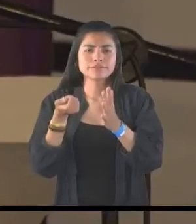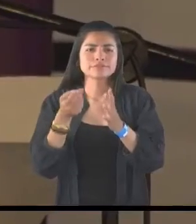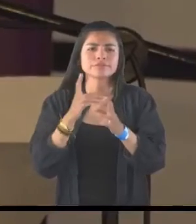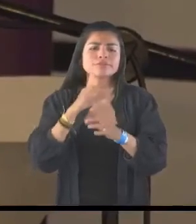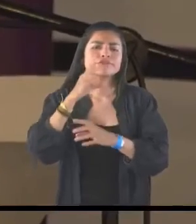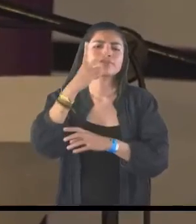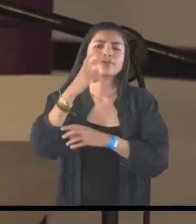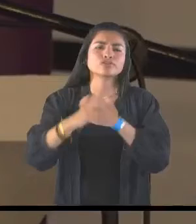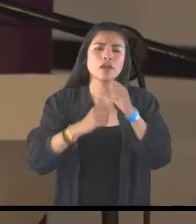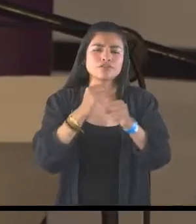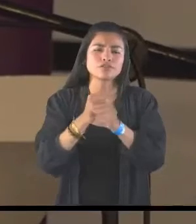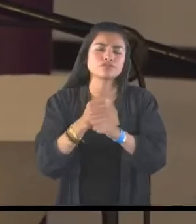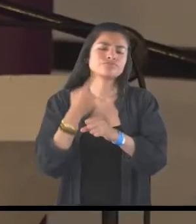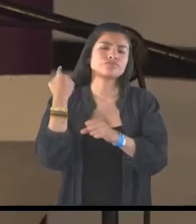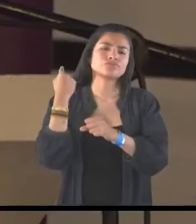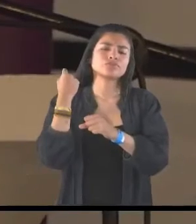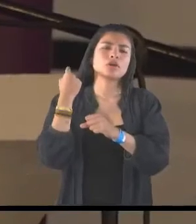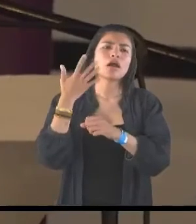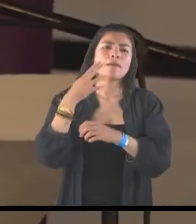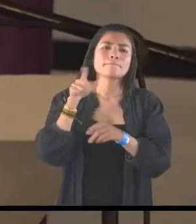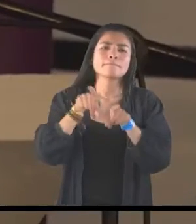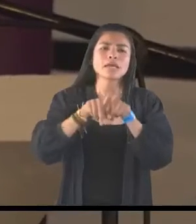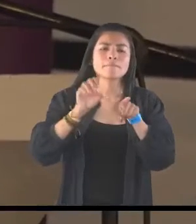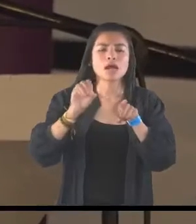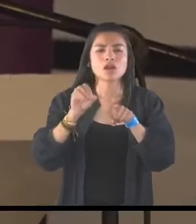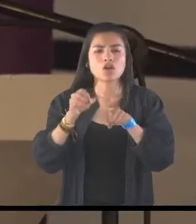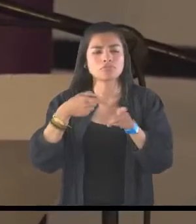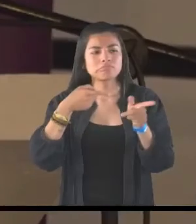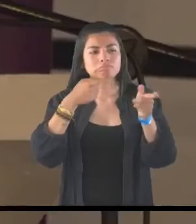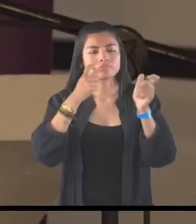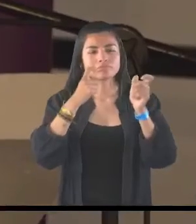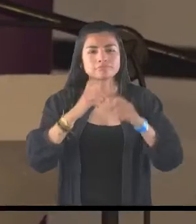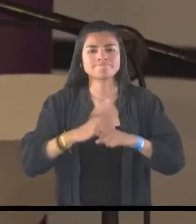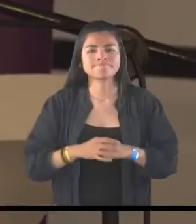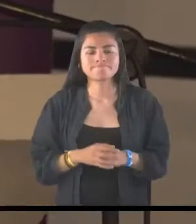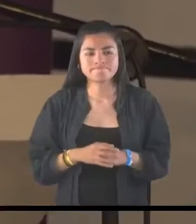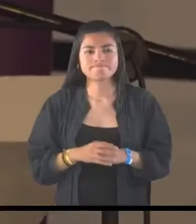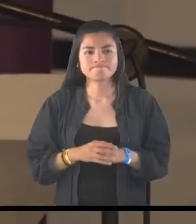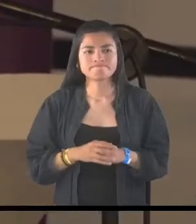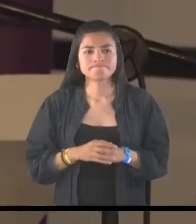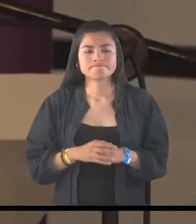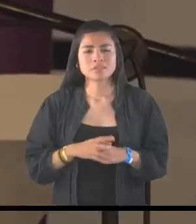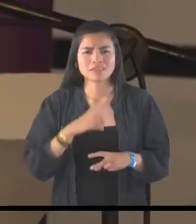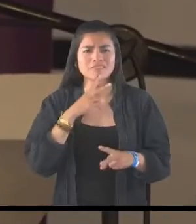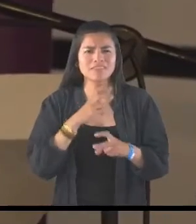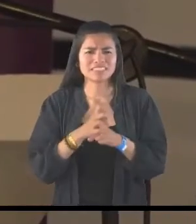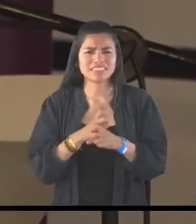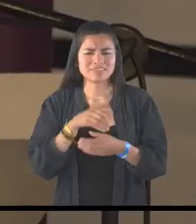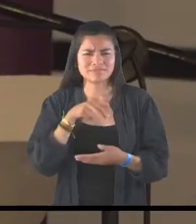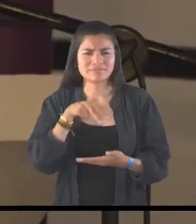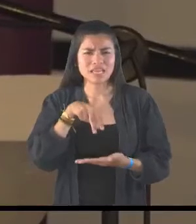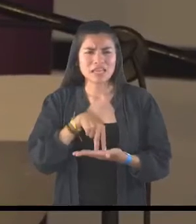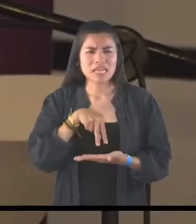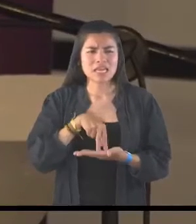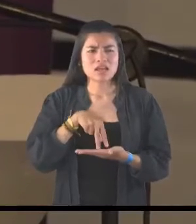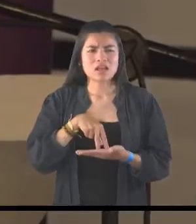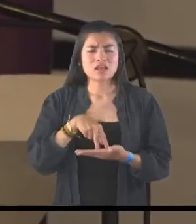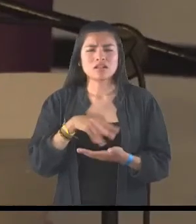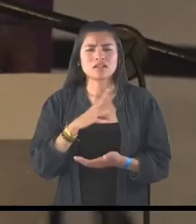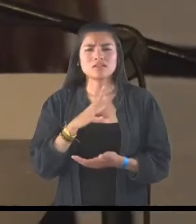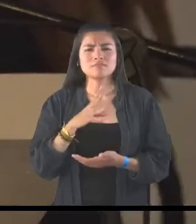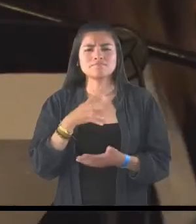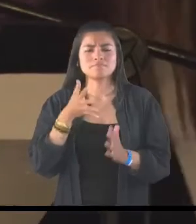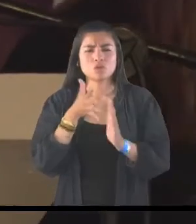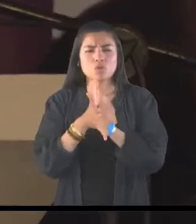que me mataron. Y la verdad es muy difícil estar aquí parada y contar una mitad